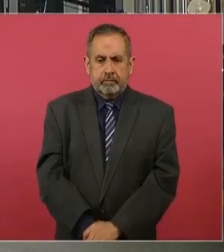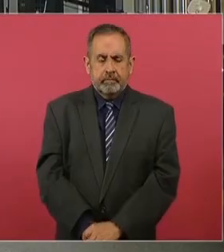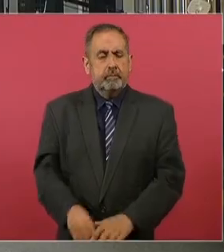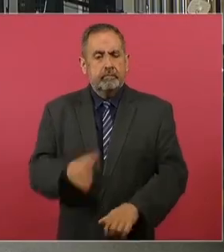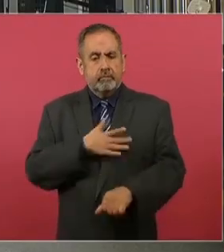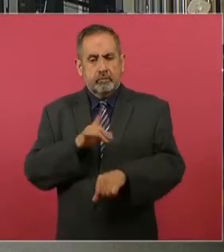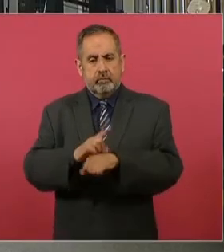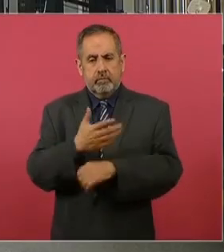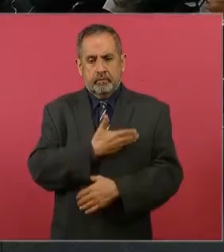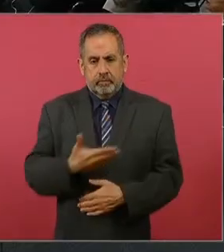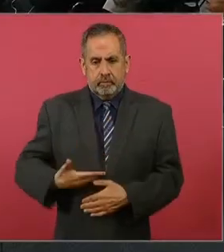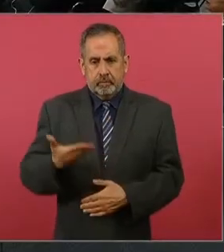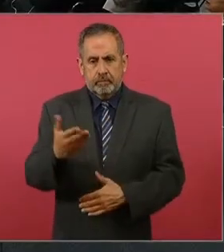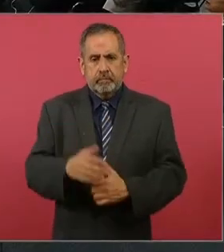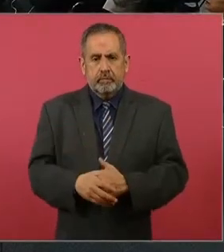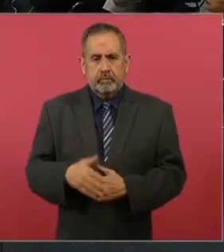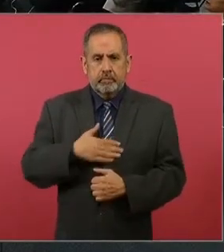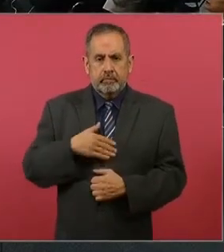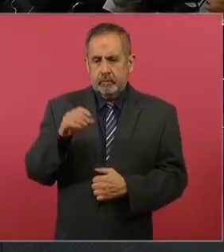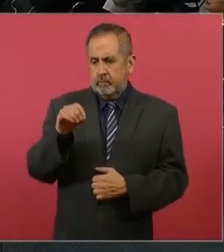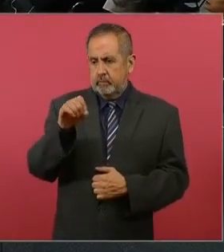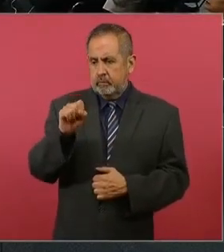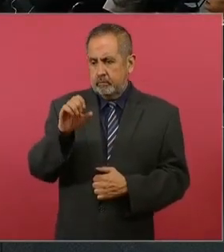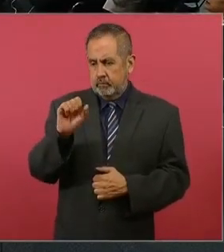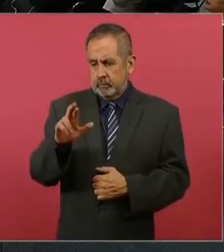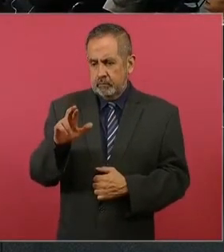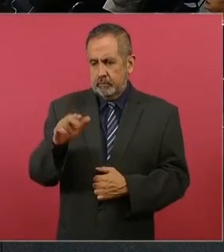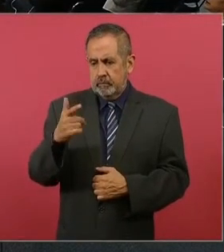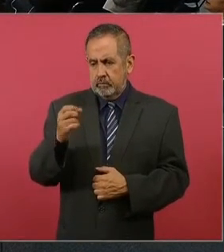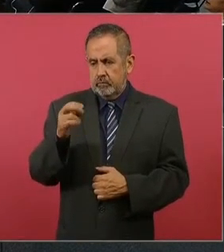Buenos días, presidente. Óscar González de RELAC